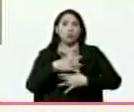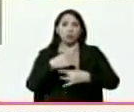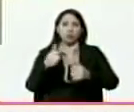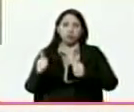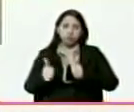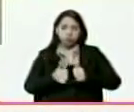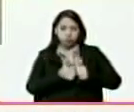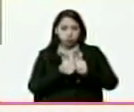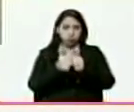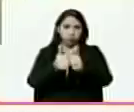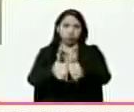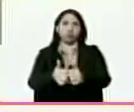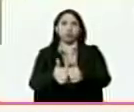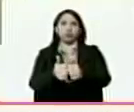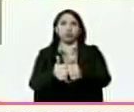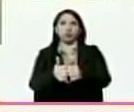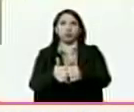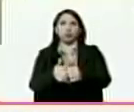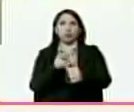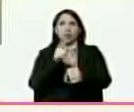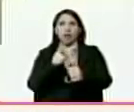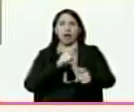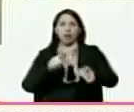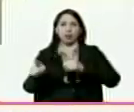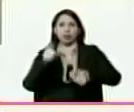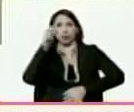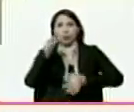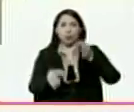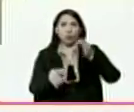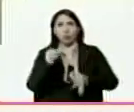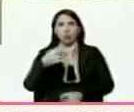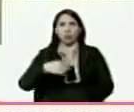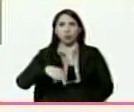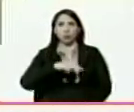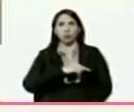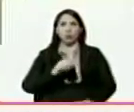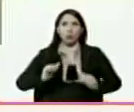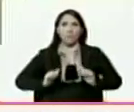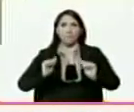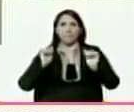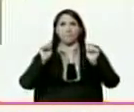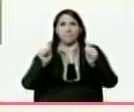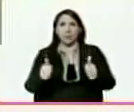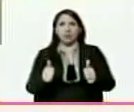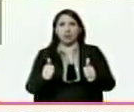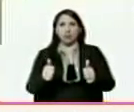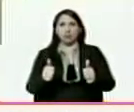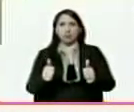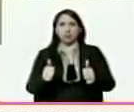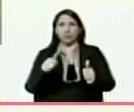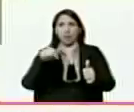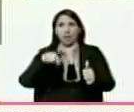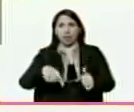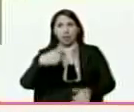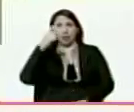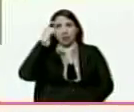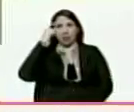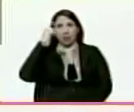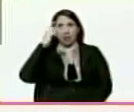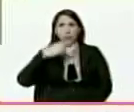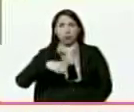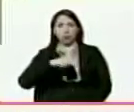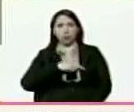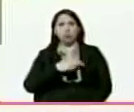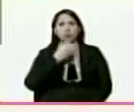acompañar esta acción jurídica que hemos arrancado, que ha comenzado el día de hoy y que vamos a buen